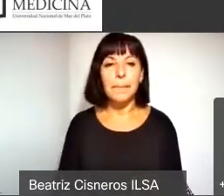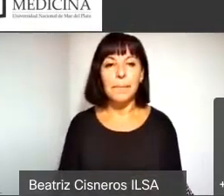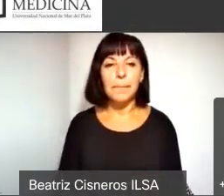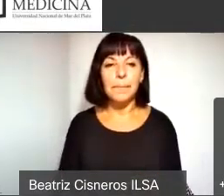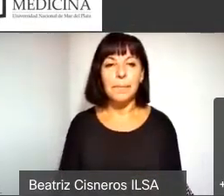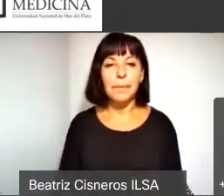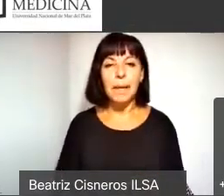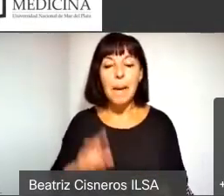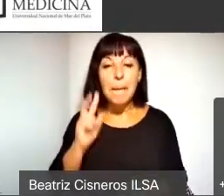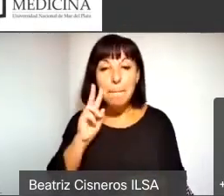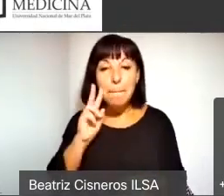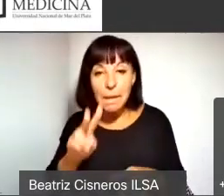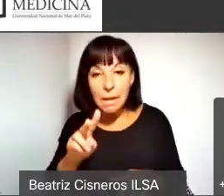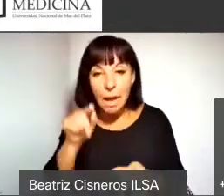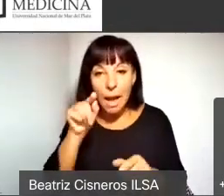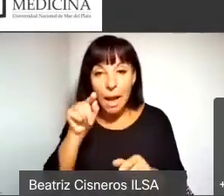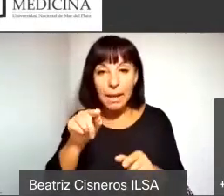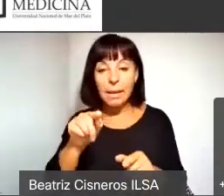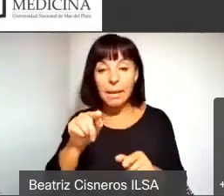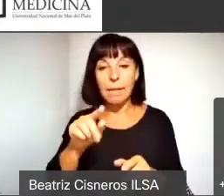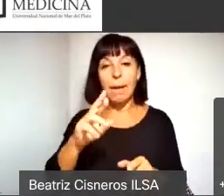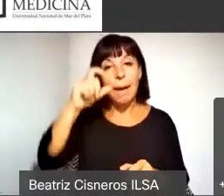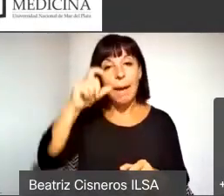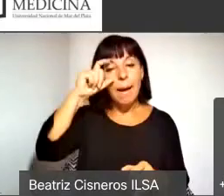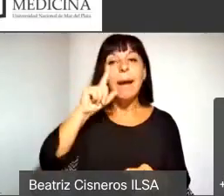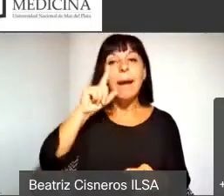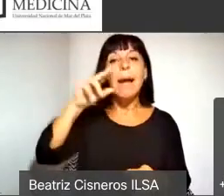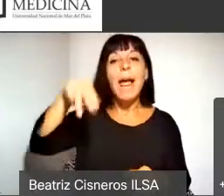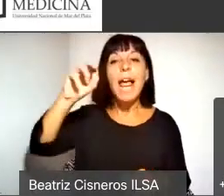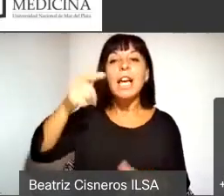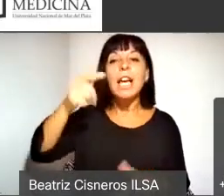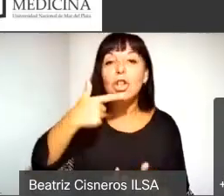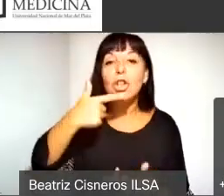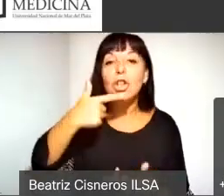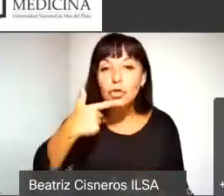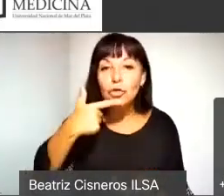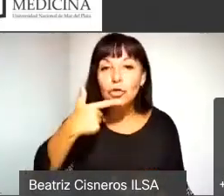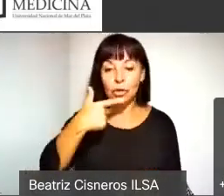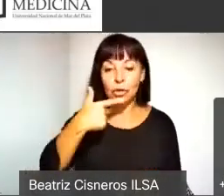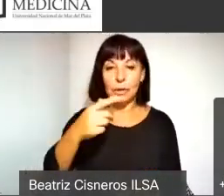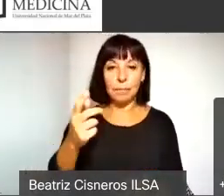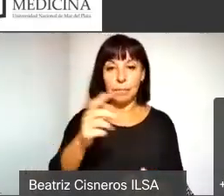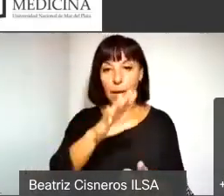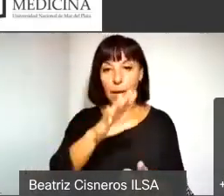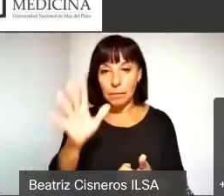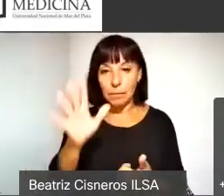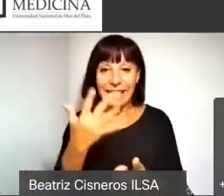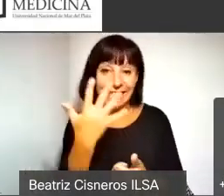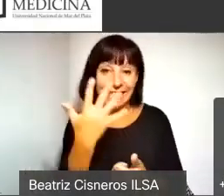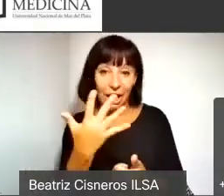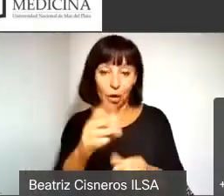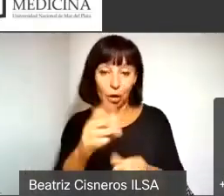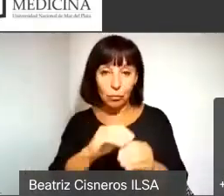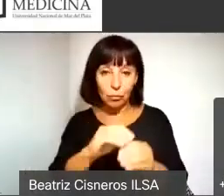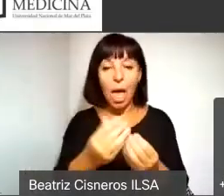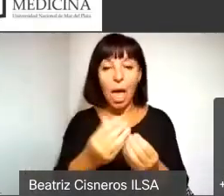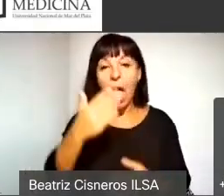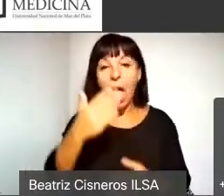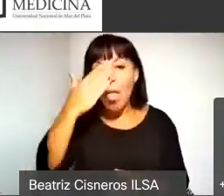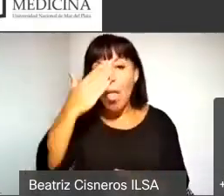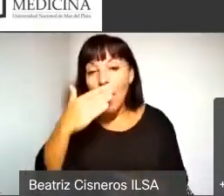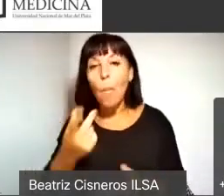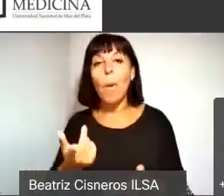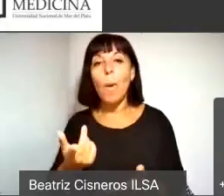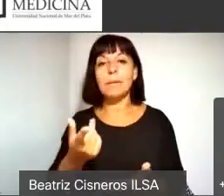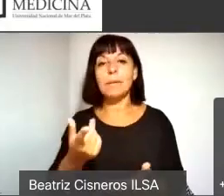Fíjense que ahí tienen los reinos, alguien que está preguntando, y de última vuelven a escuchar la clase porque preguntaron cuáles son